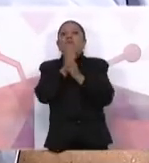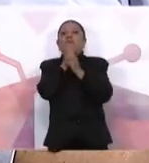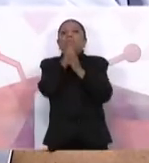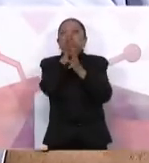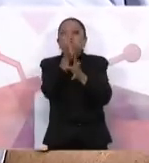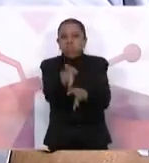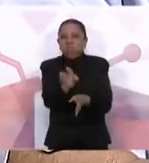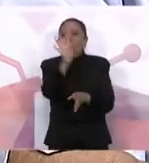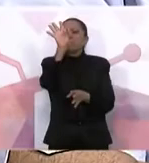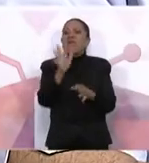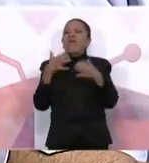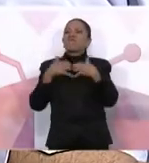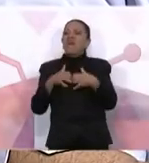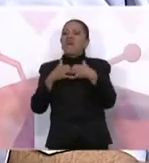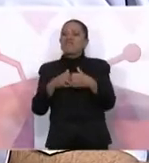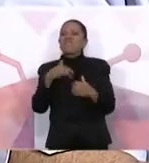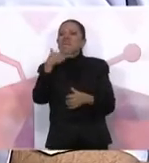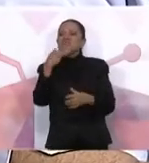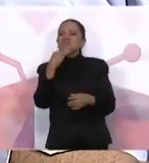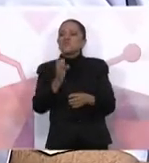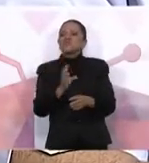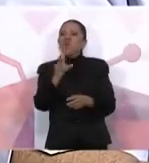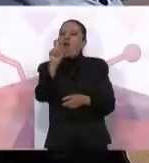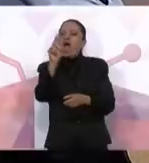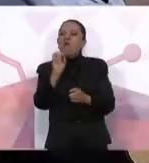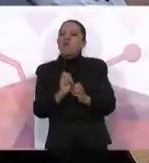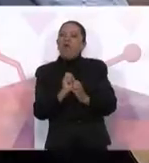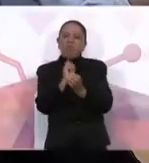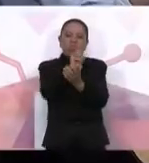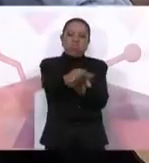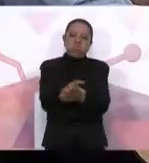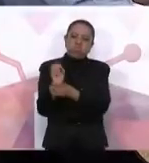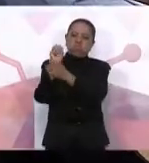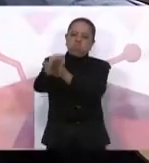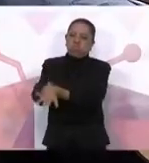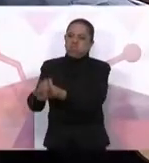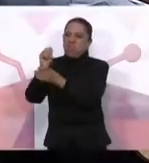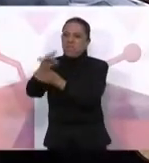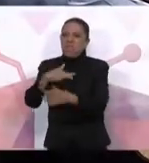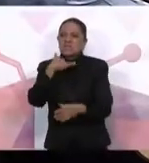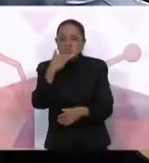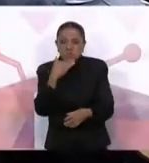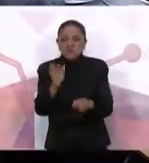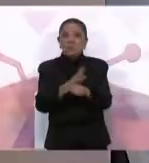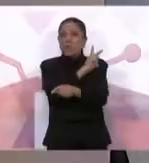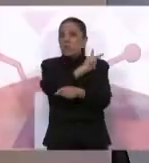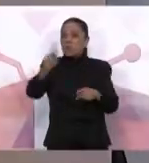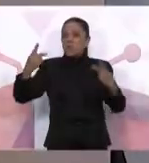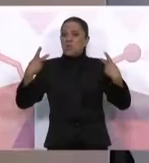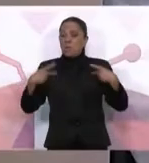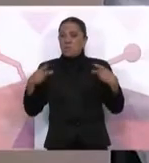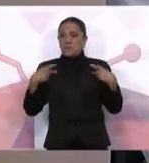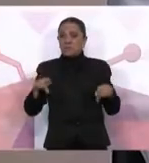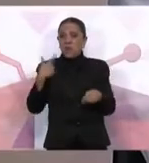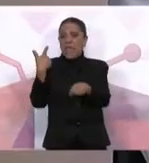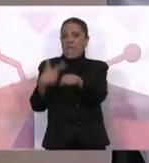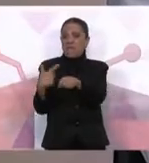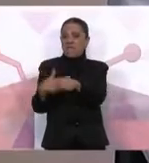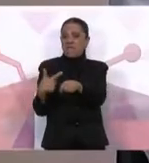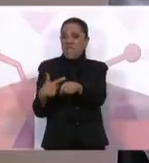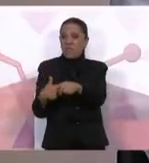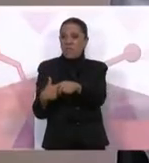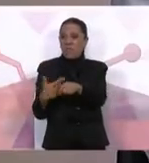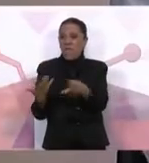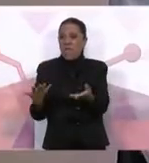los campesinos porque la gente se enferma de cisticercosis y de cosas y de cosas